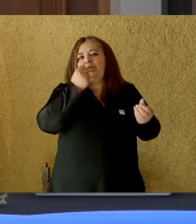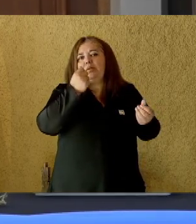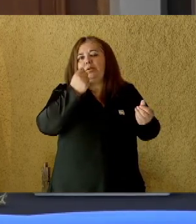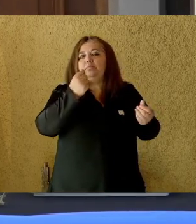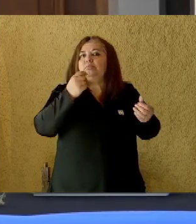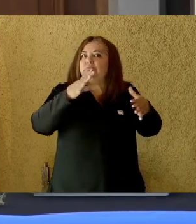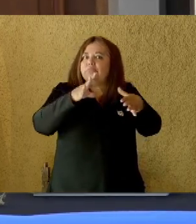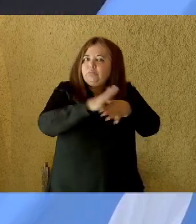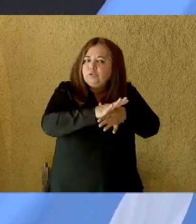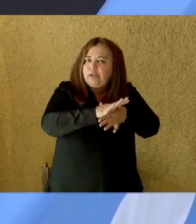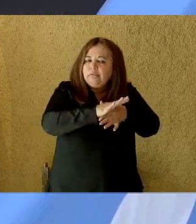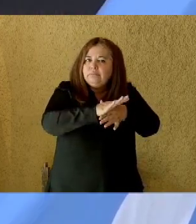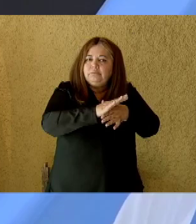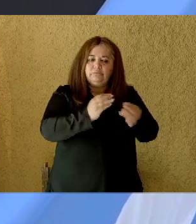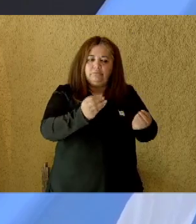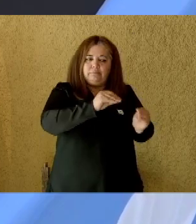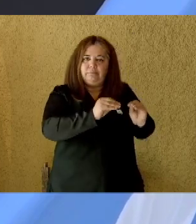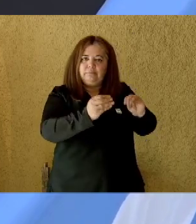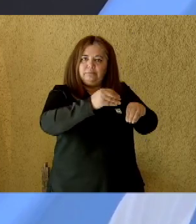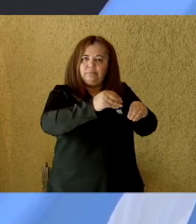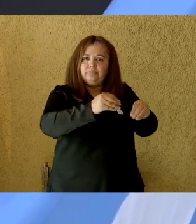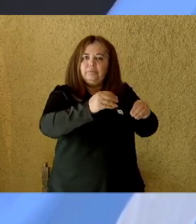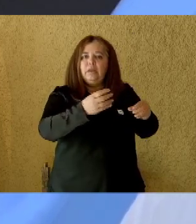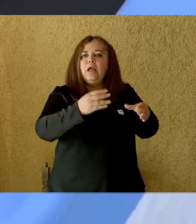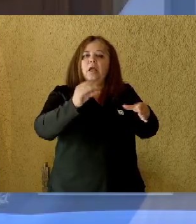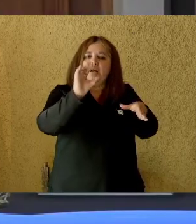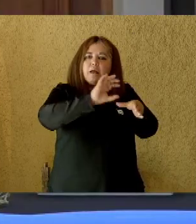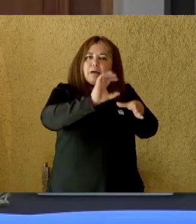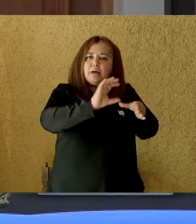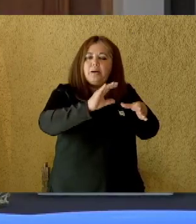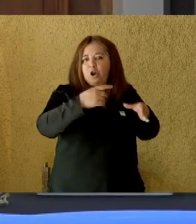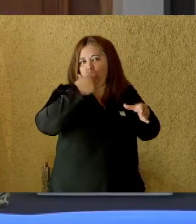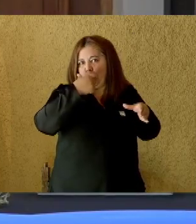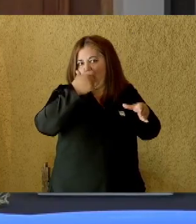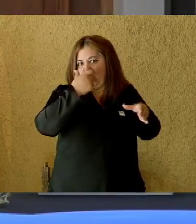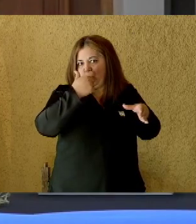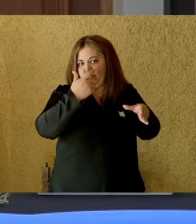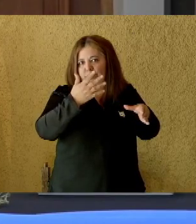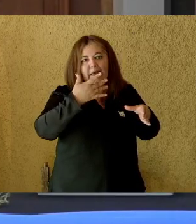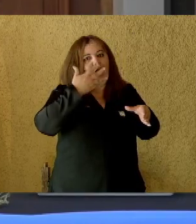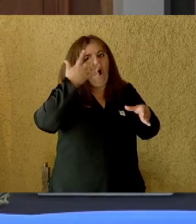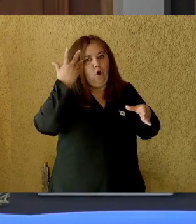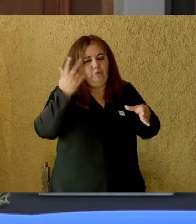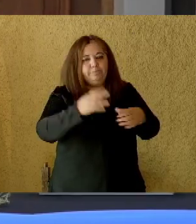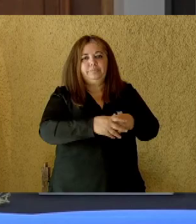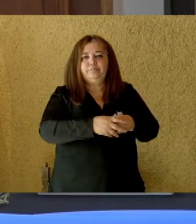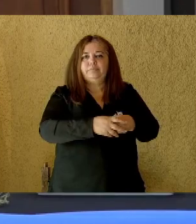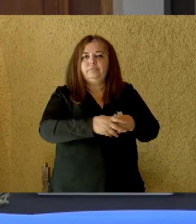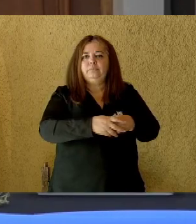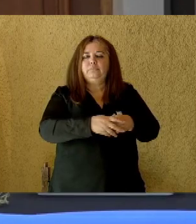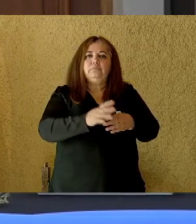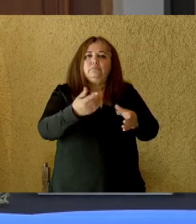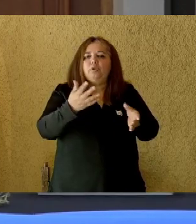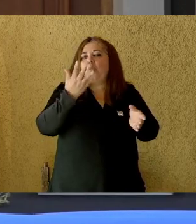vamos a incorporar sabores. Vamos a poner pimentón para darle color. Este puede ser a